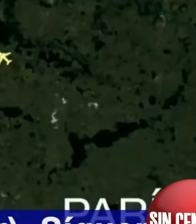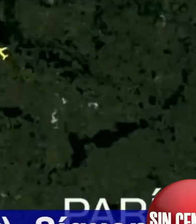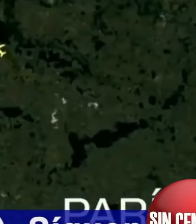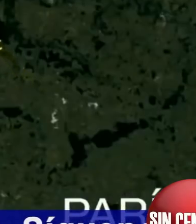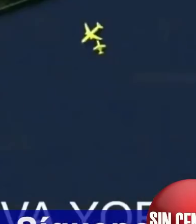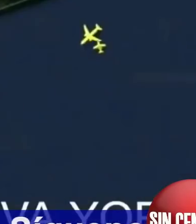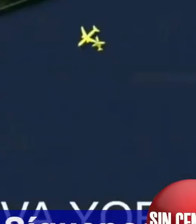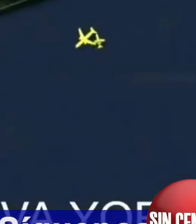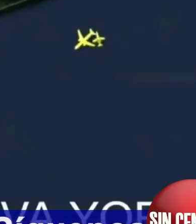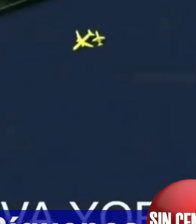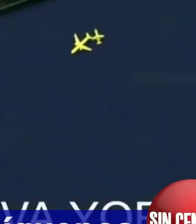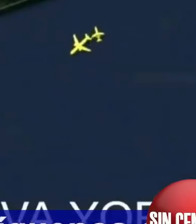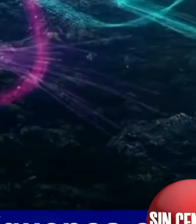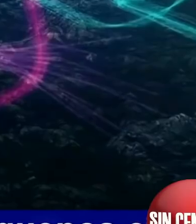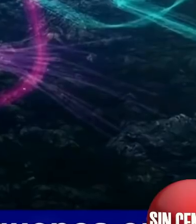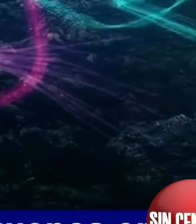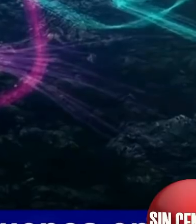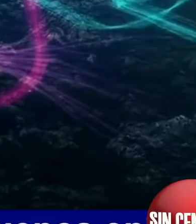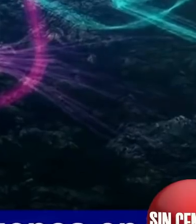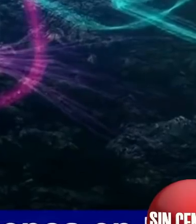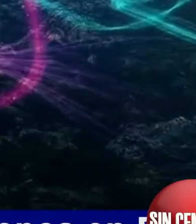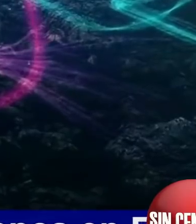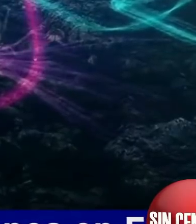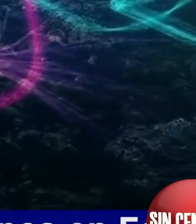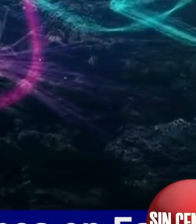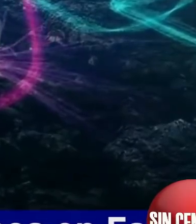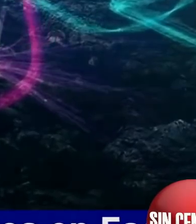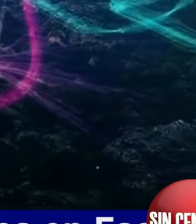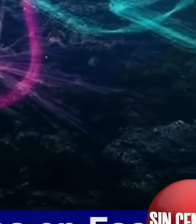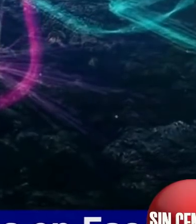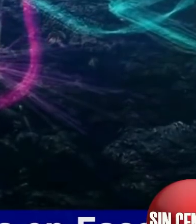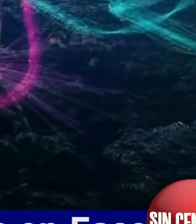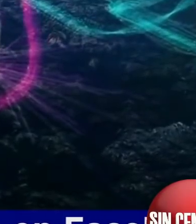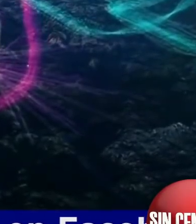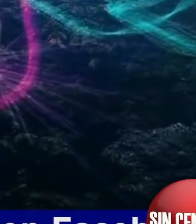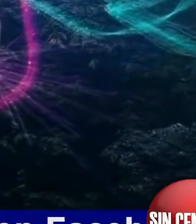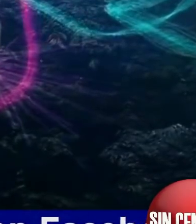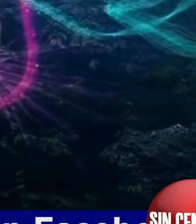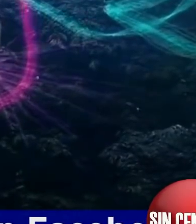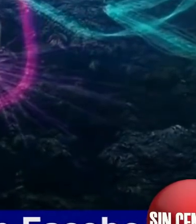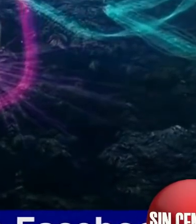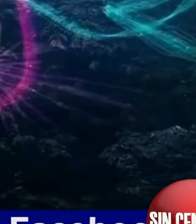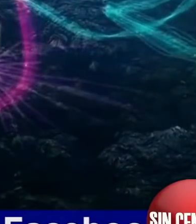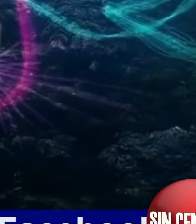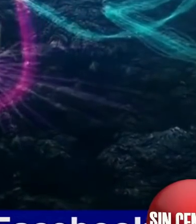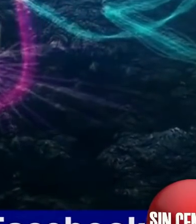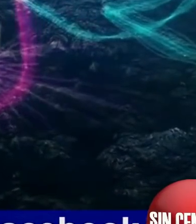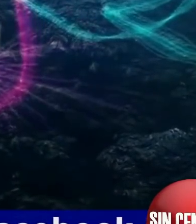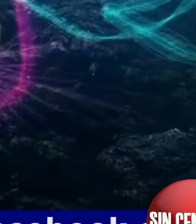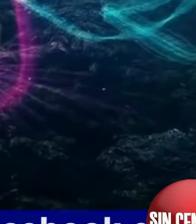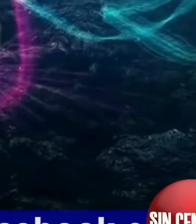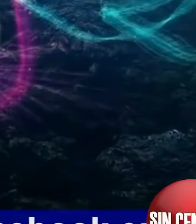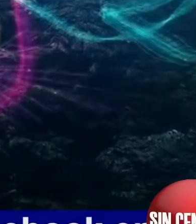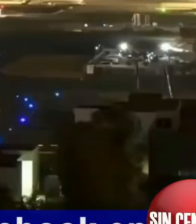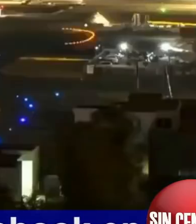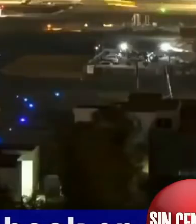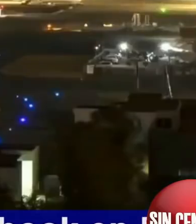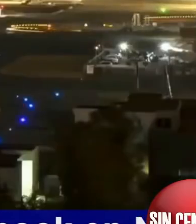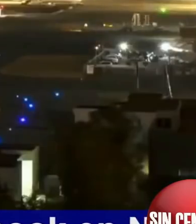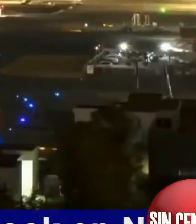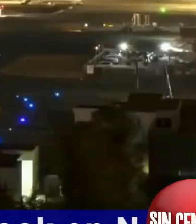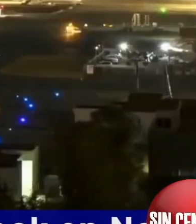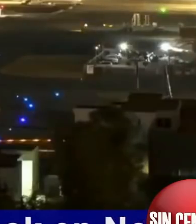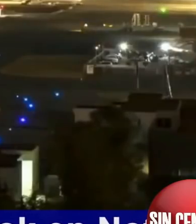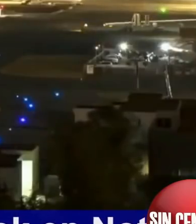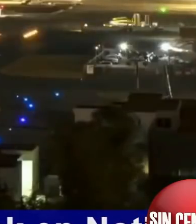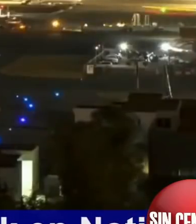París o Nueva York. Hoy es nuestra oportunidad para colocar el espacio aéreo de México en el lugar al que